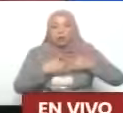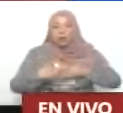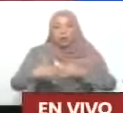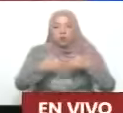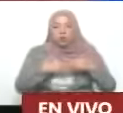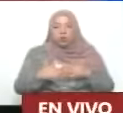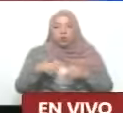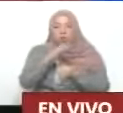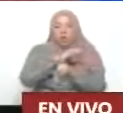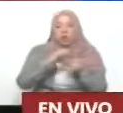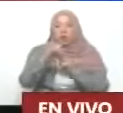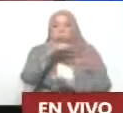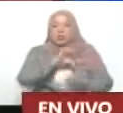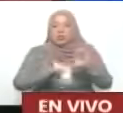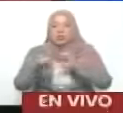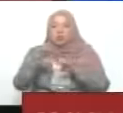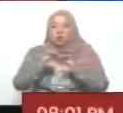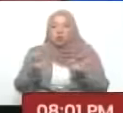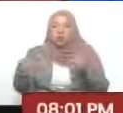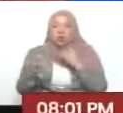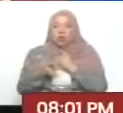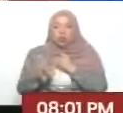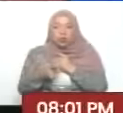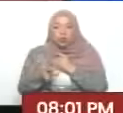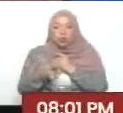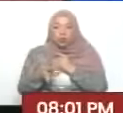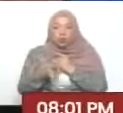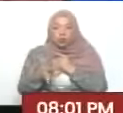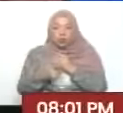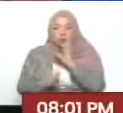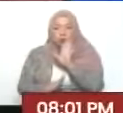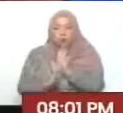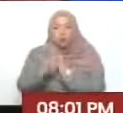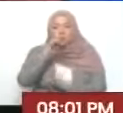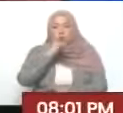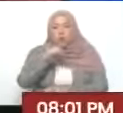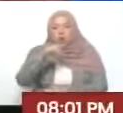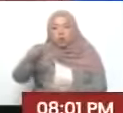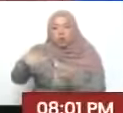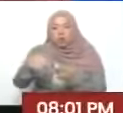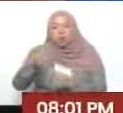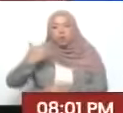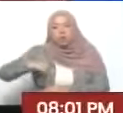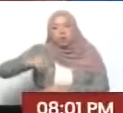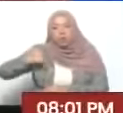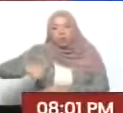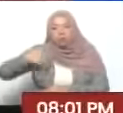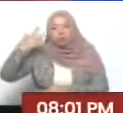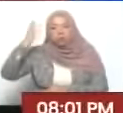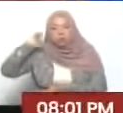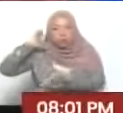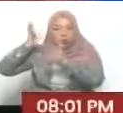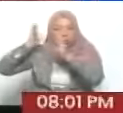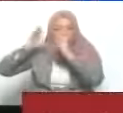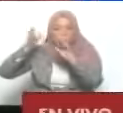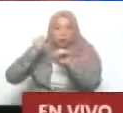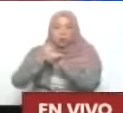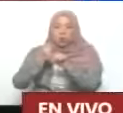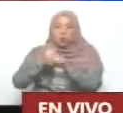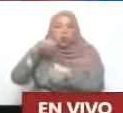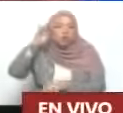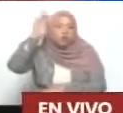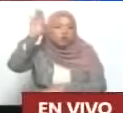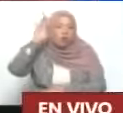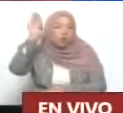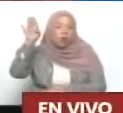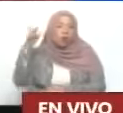cultura, la ciencia, la educación, la tecnología, la gran capacidad de la nación argentina para producir cosas hacia el futuro,